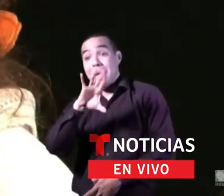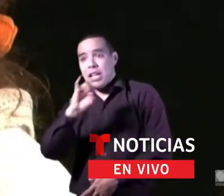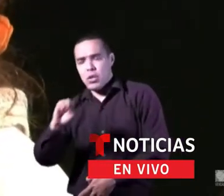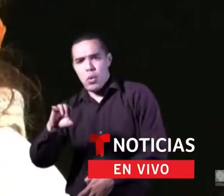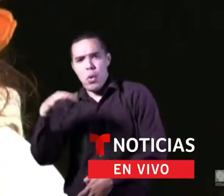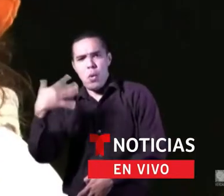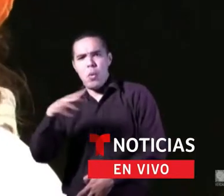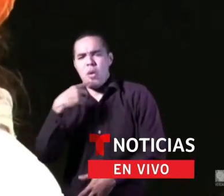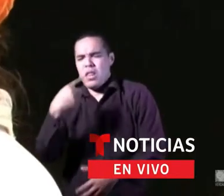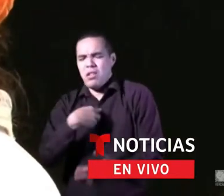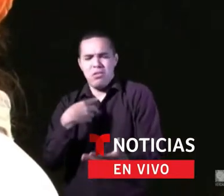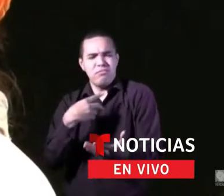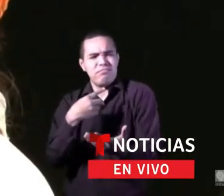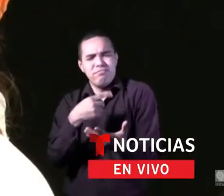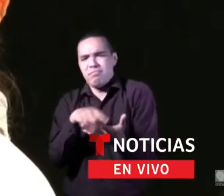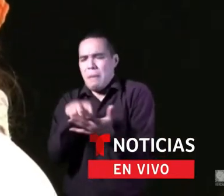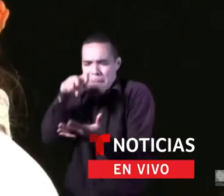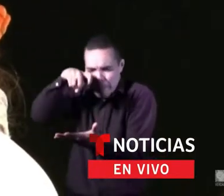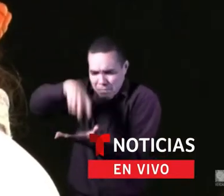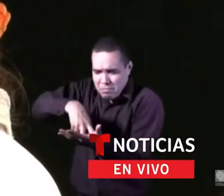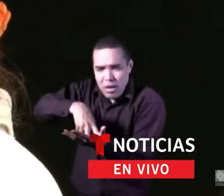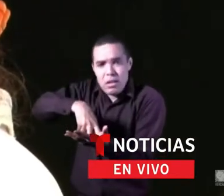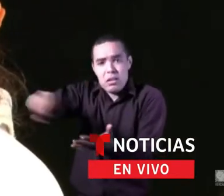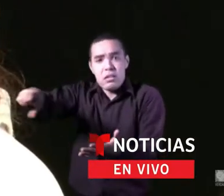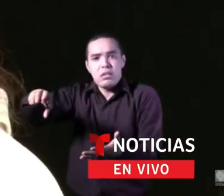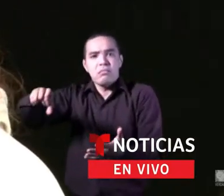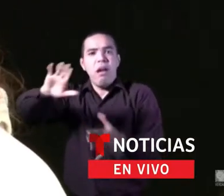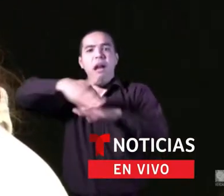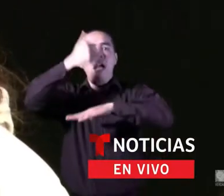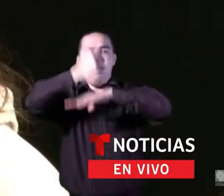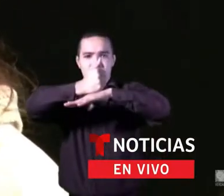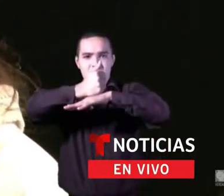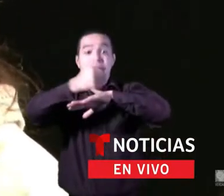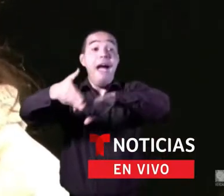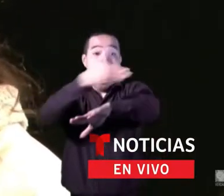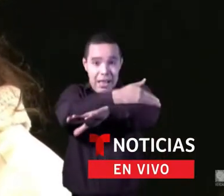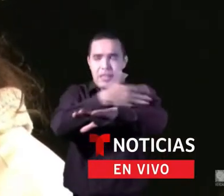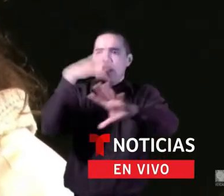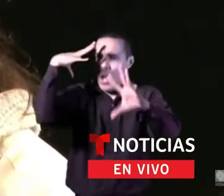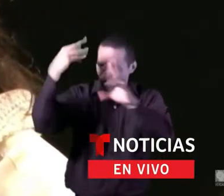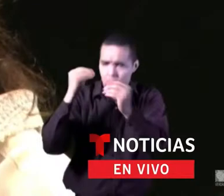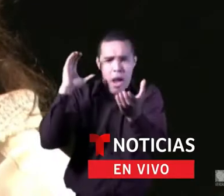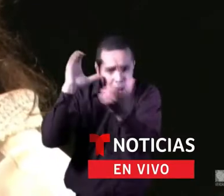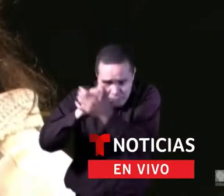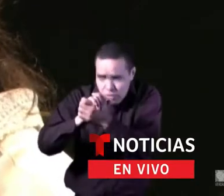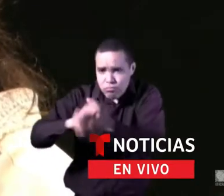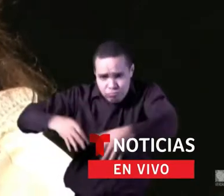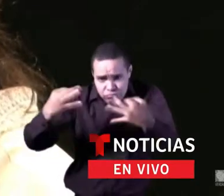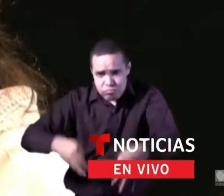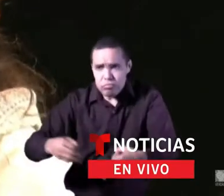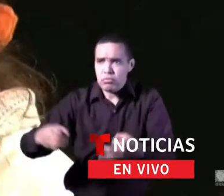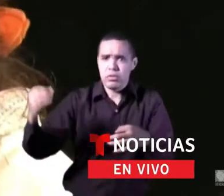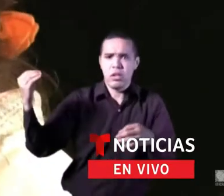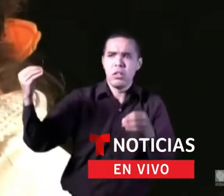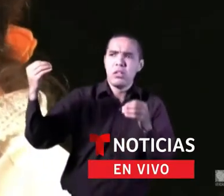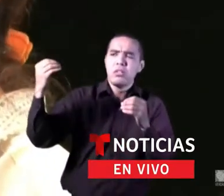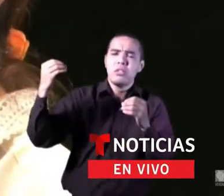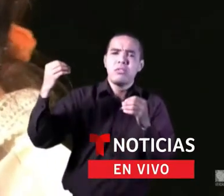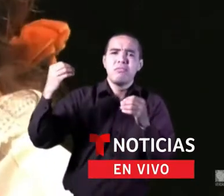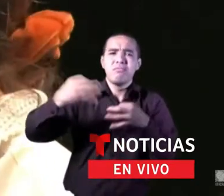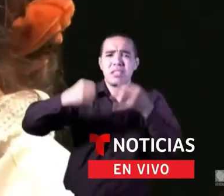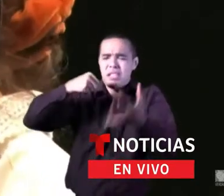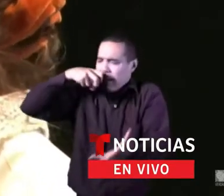se había arrodillado ante el comandante que consideraba su amigo y le había